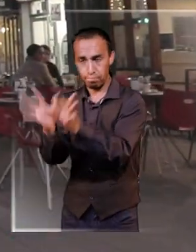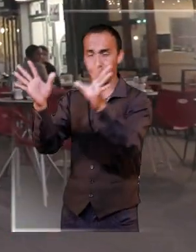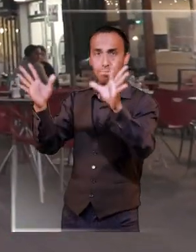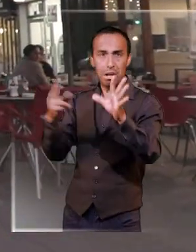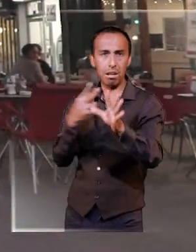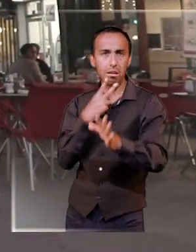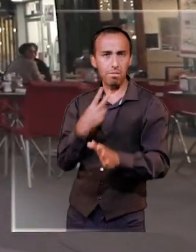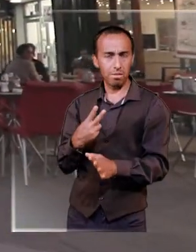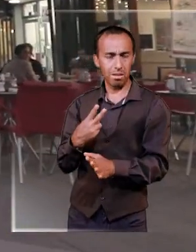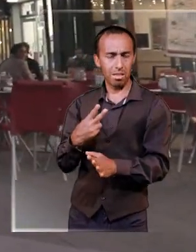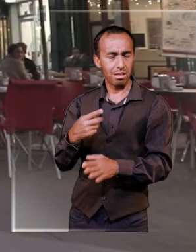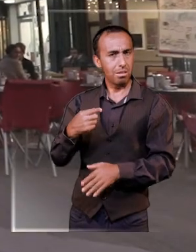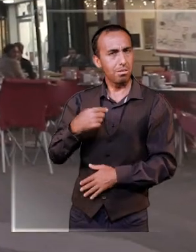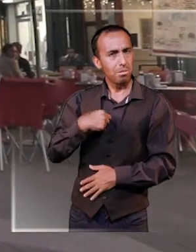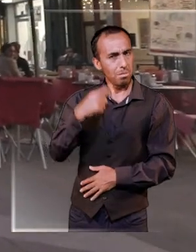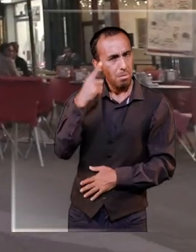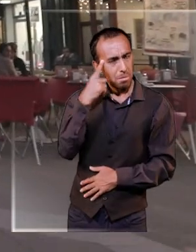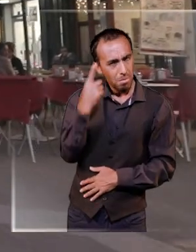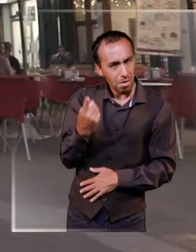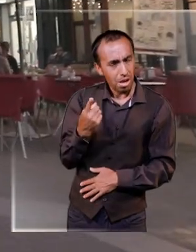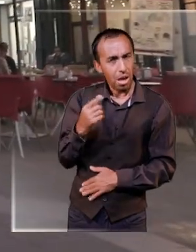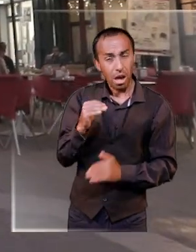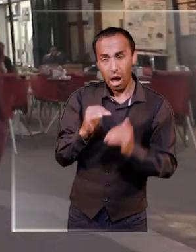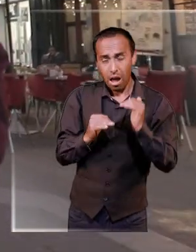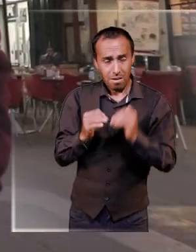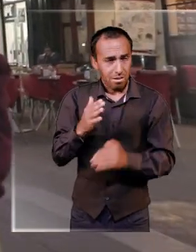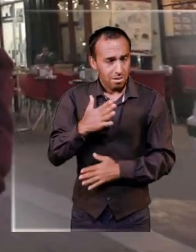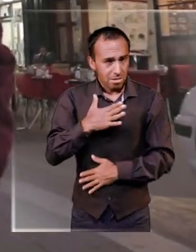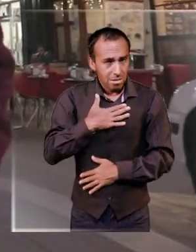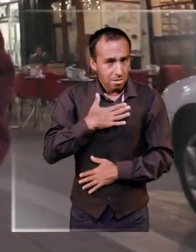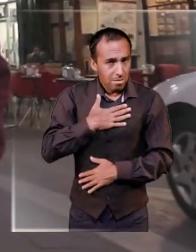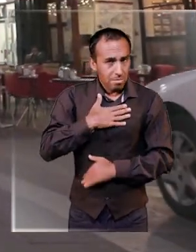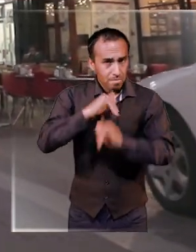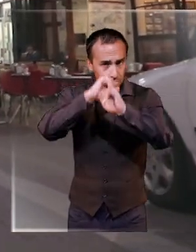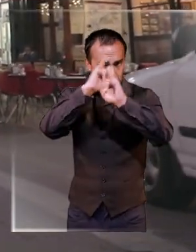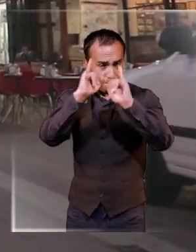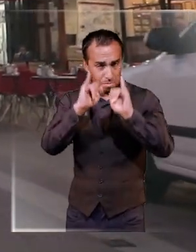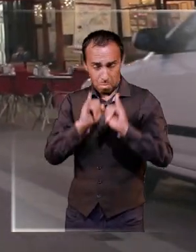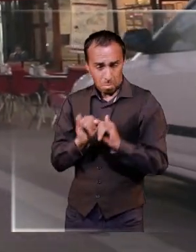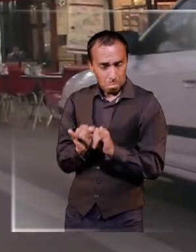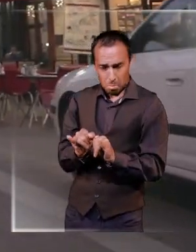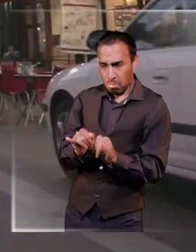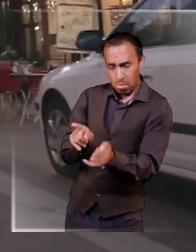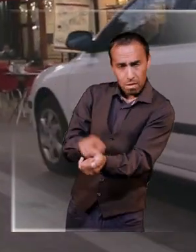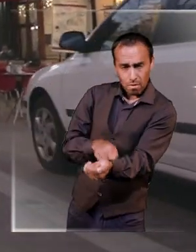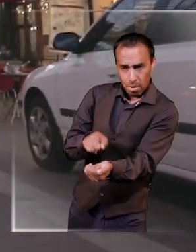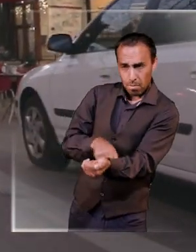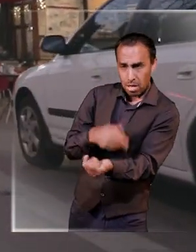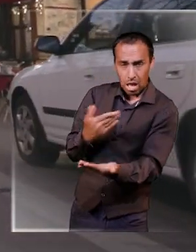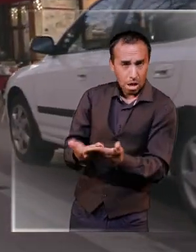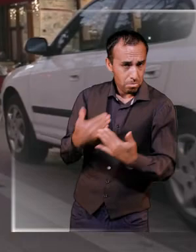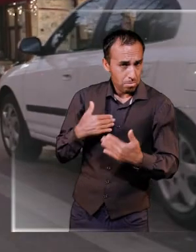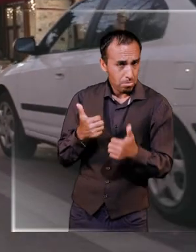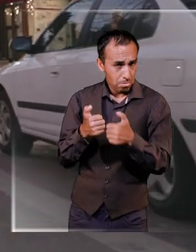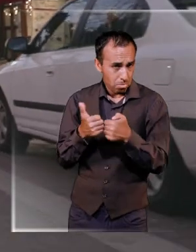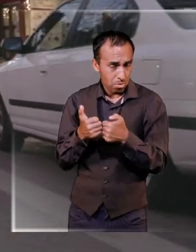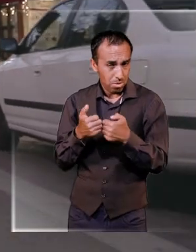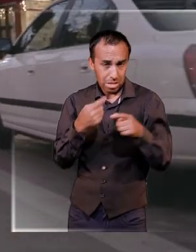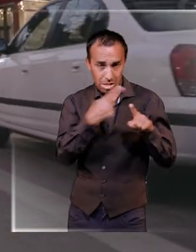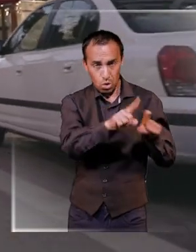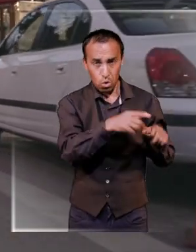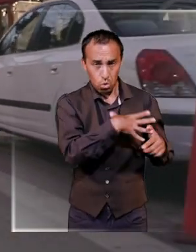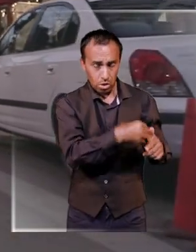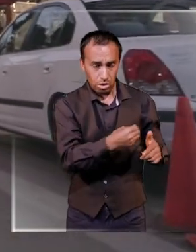que me doy cuenta que está, por mi contexto familiar, me encontré con mi pareja actual,